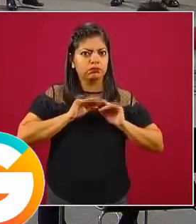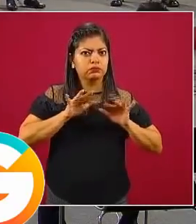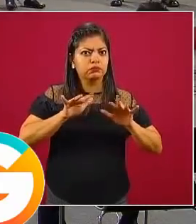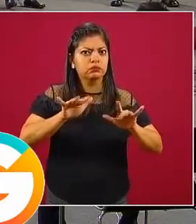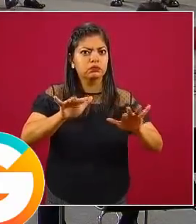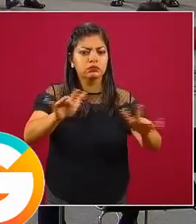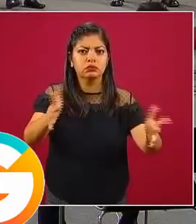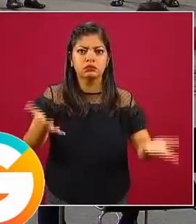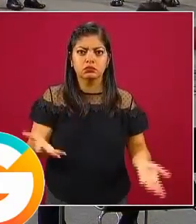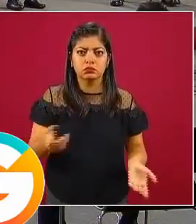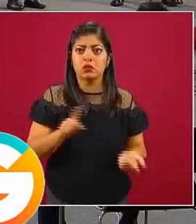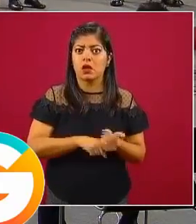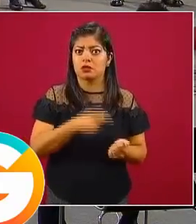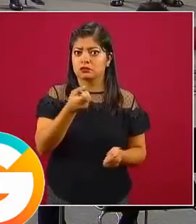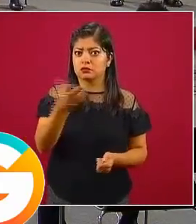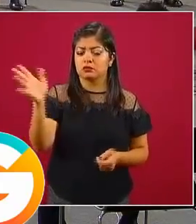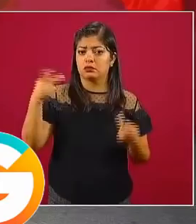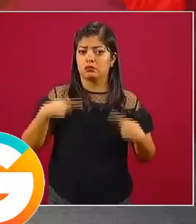Hasta los intelectuales